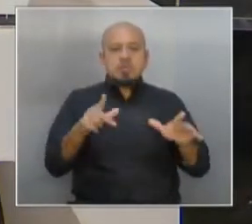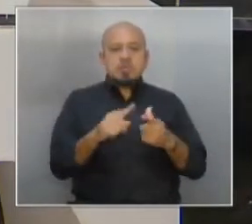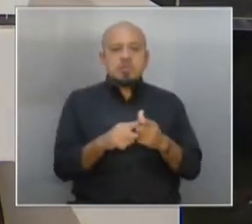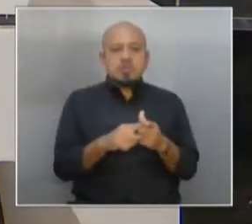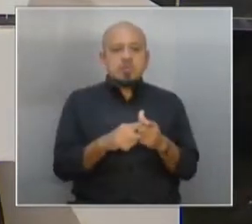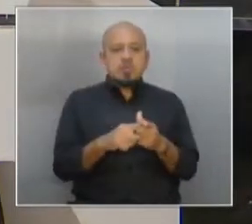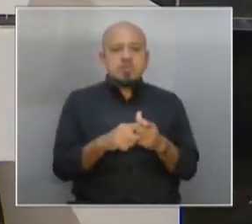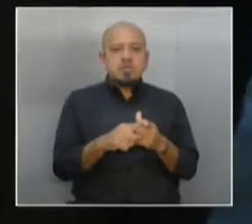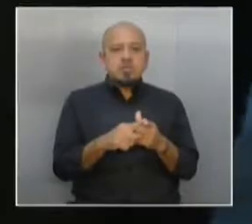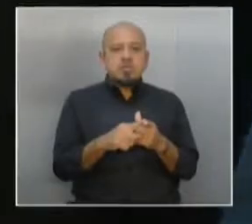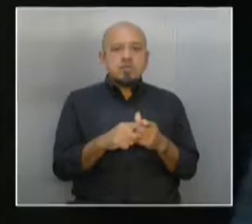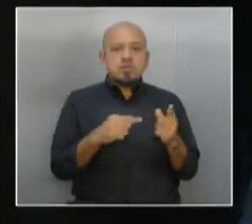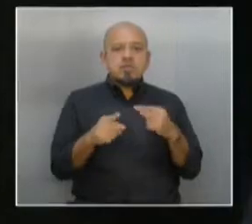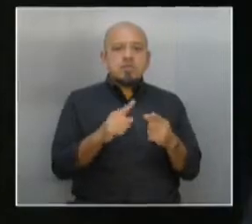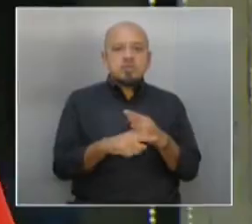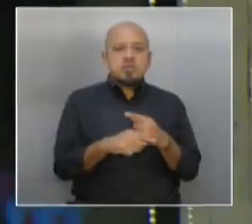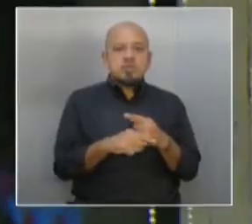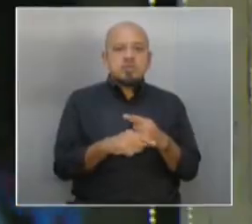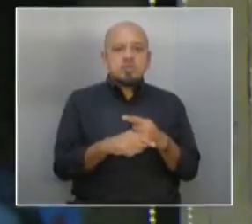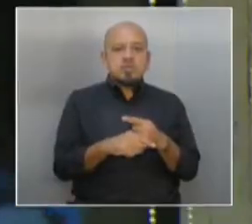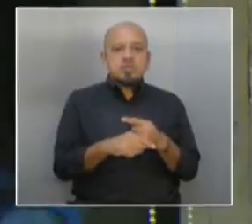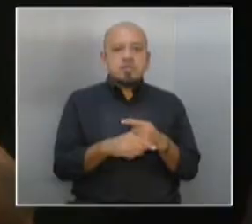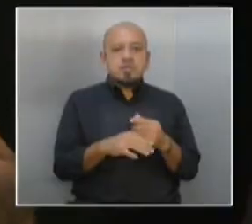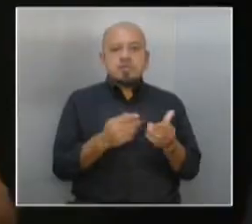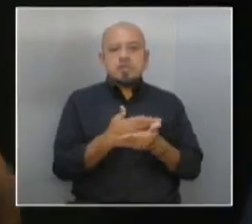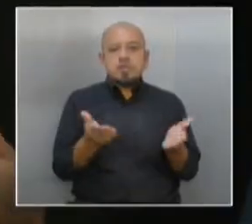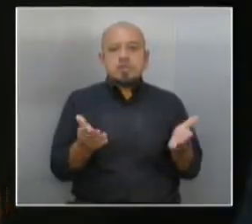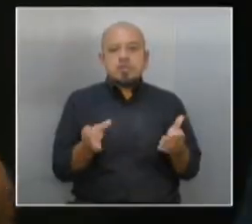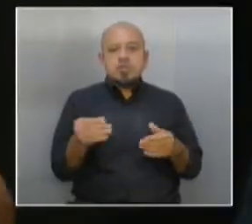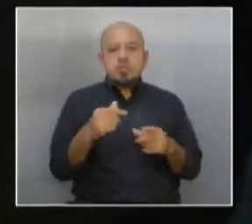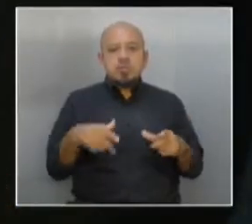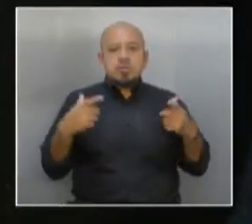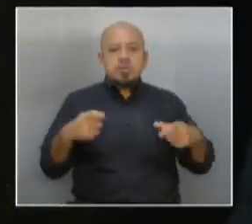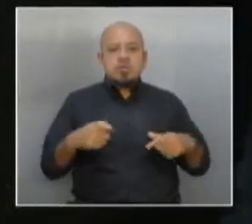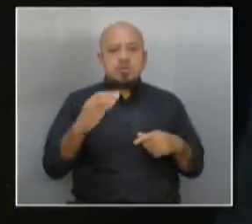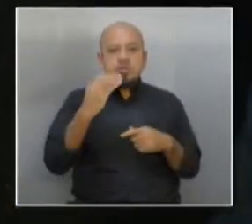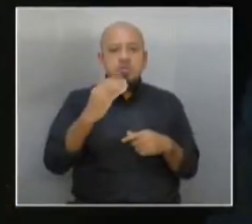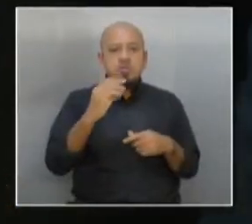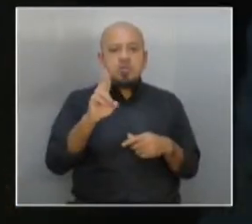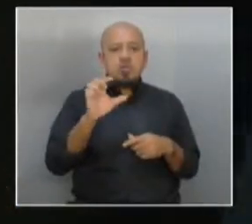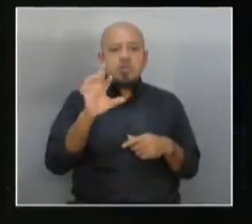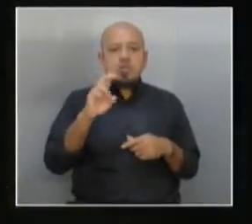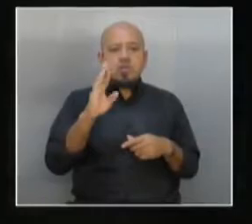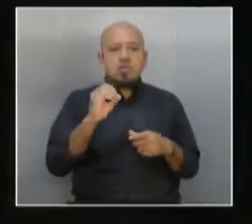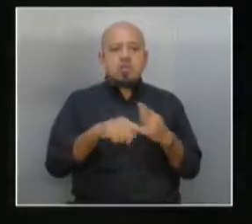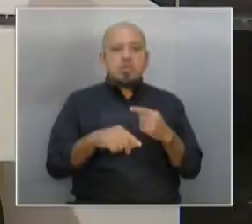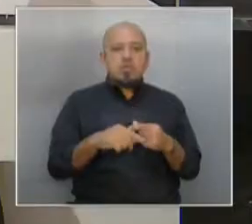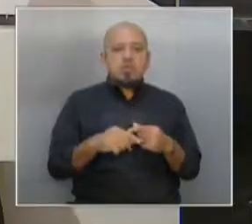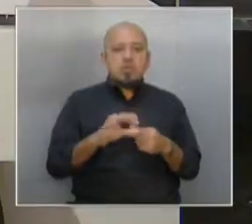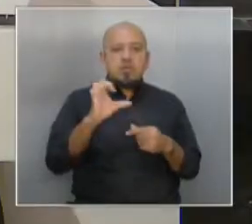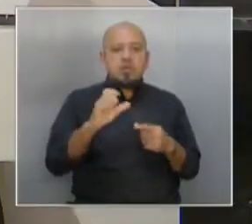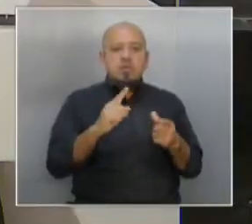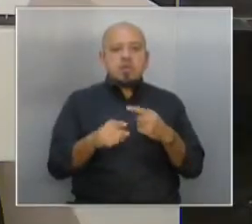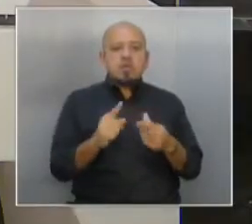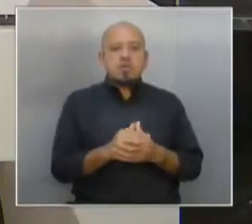Discazo. Divino. Ella es increíble. Toda la discografía, Cuerpo Eléctrico en particular, es un disco que me puede mucho, mucho,